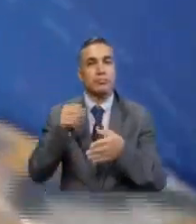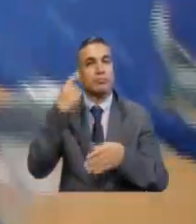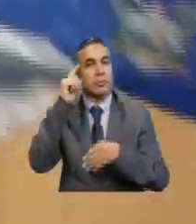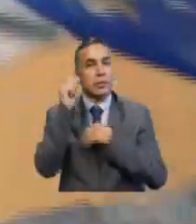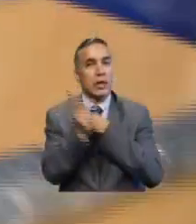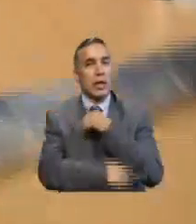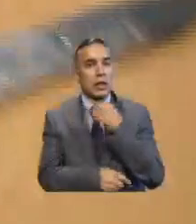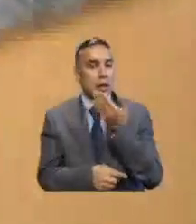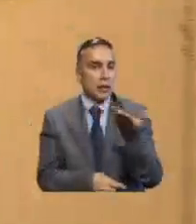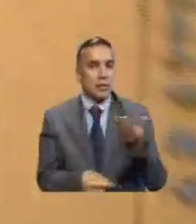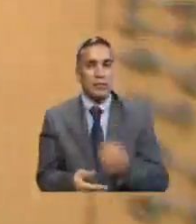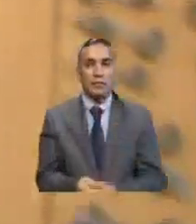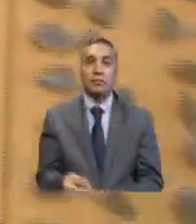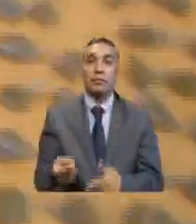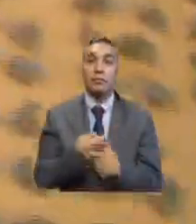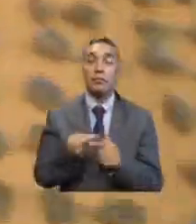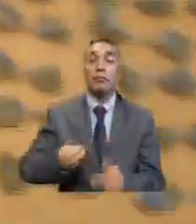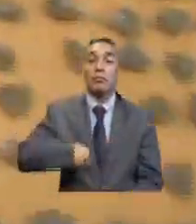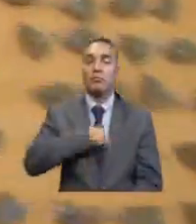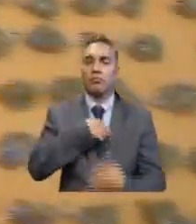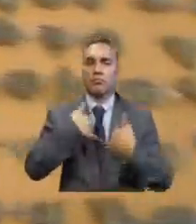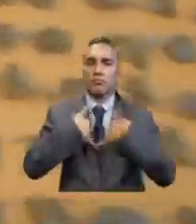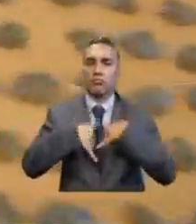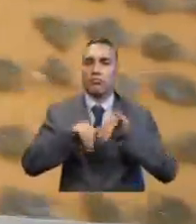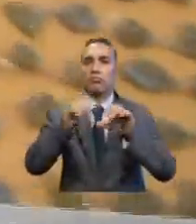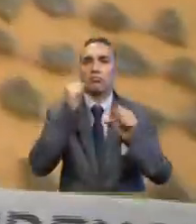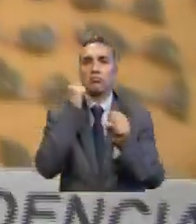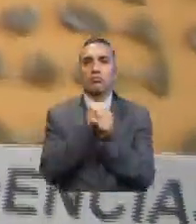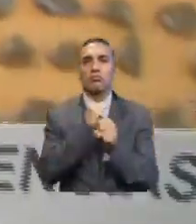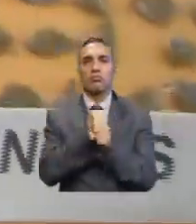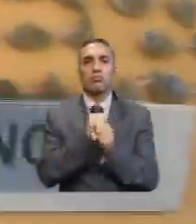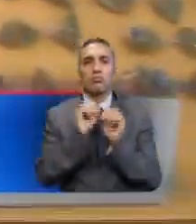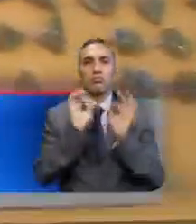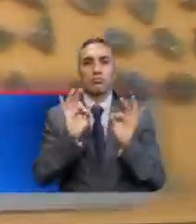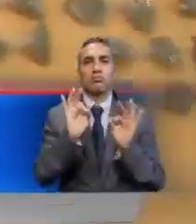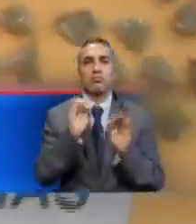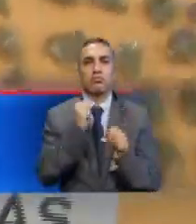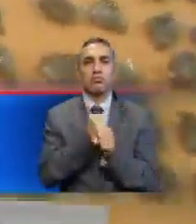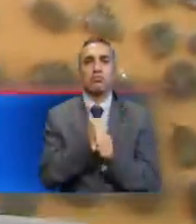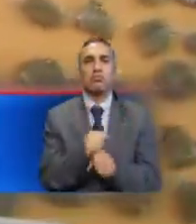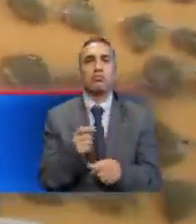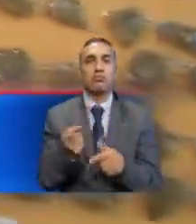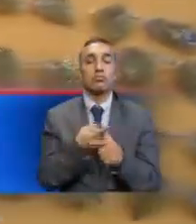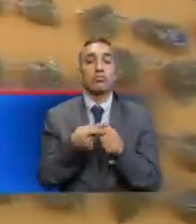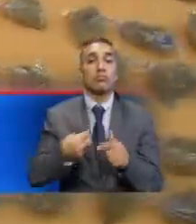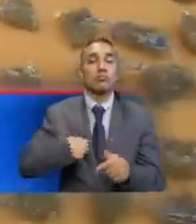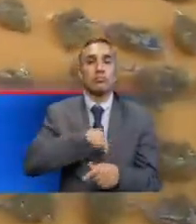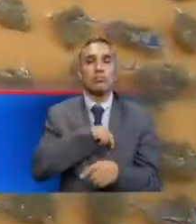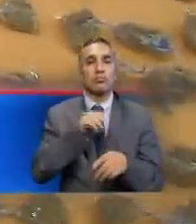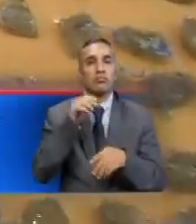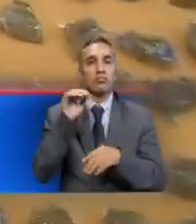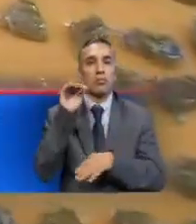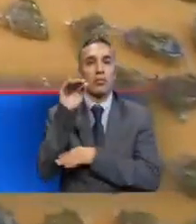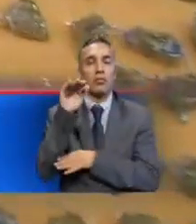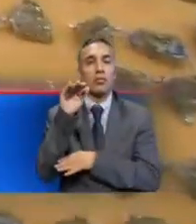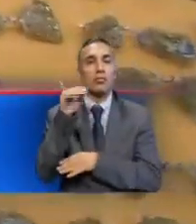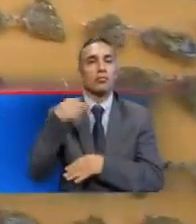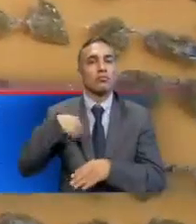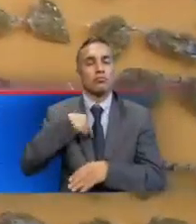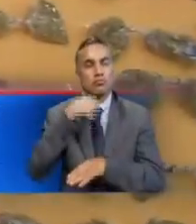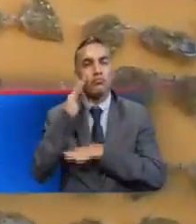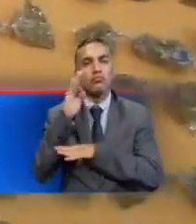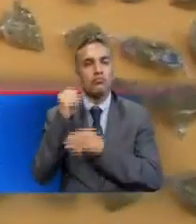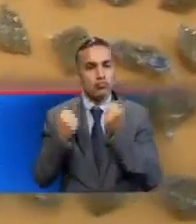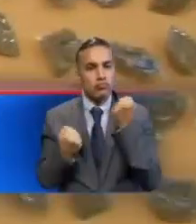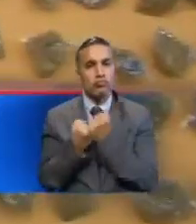ley. Nosotros seguiremos haciendo este tipo de operativos. Estamos comprometidos con el país, con